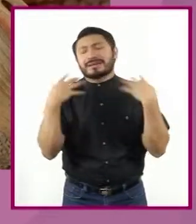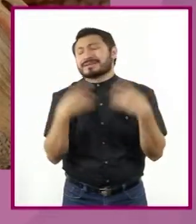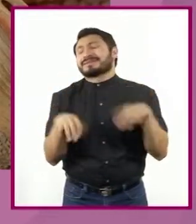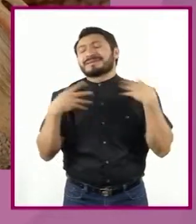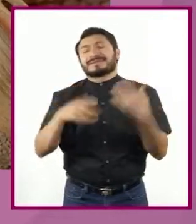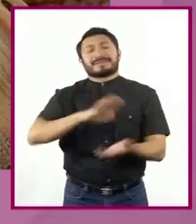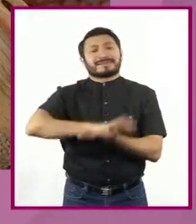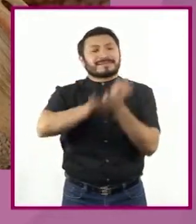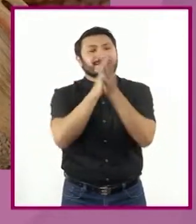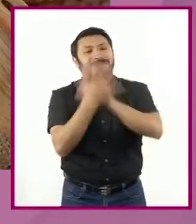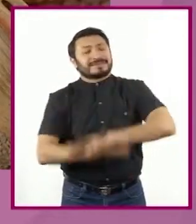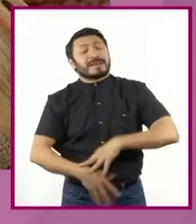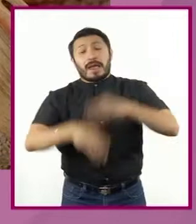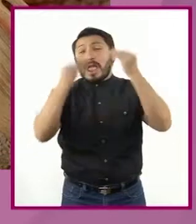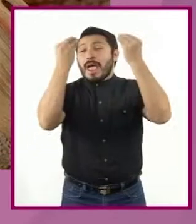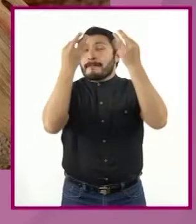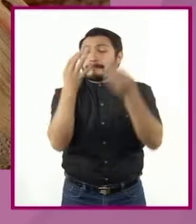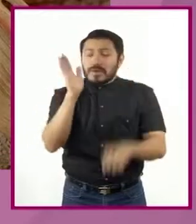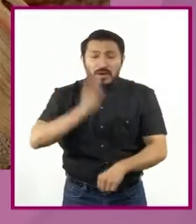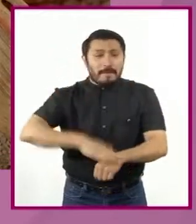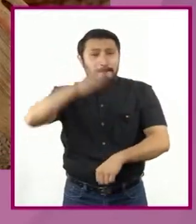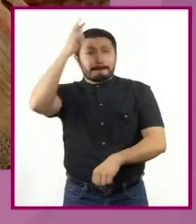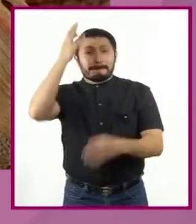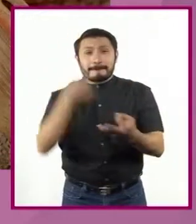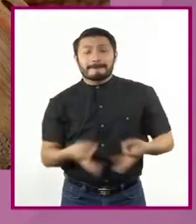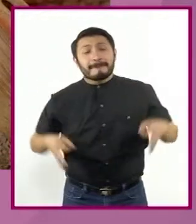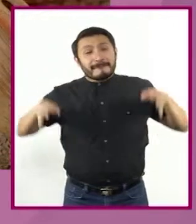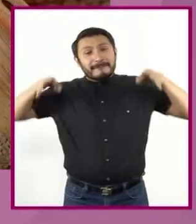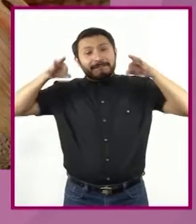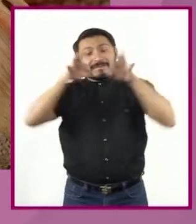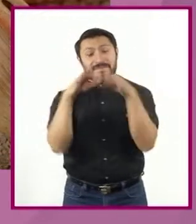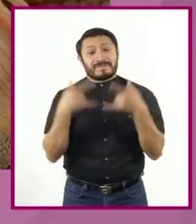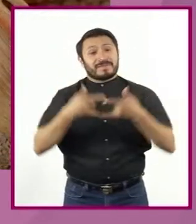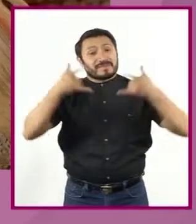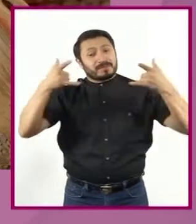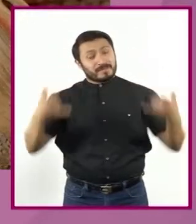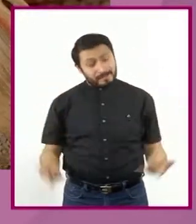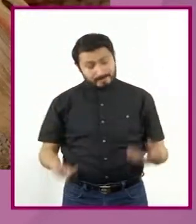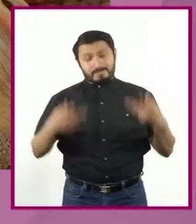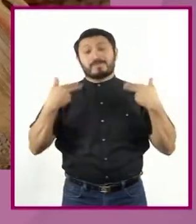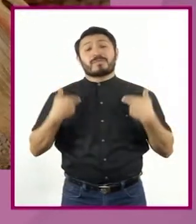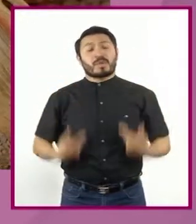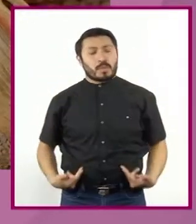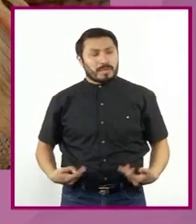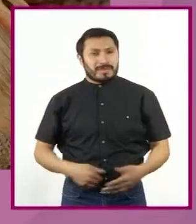los acontecimientos más importantes de la historia del ser humano.